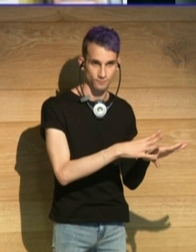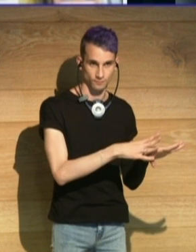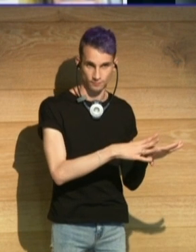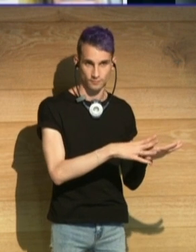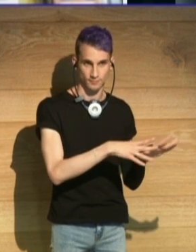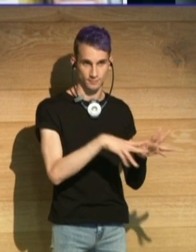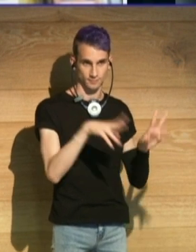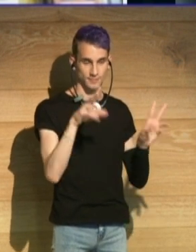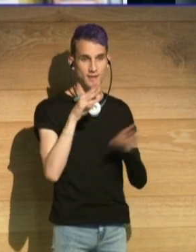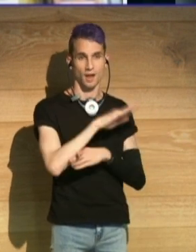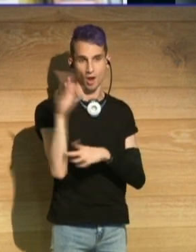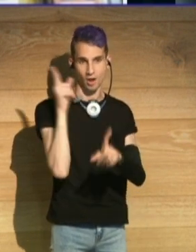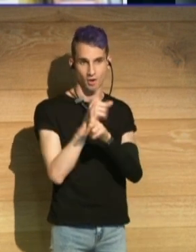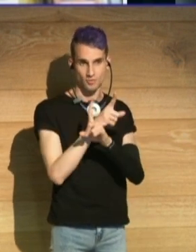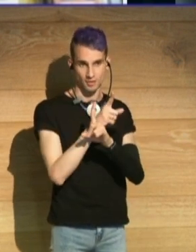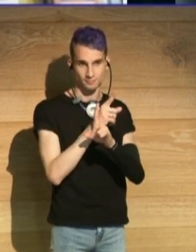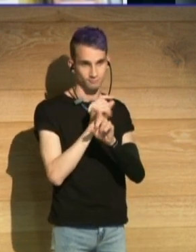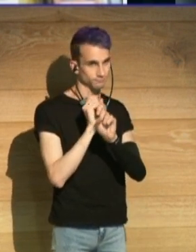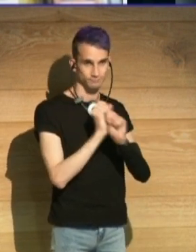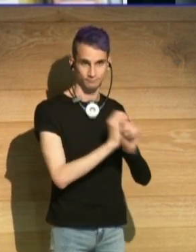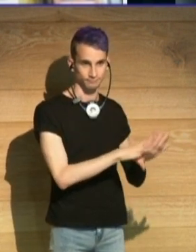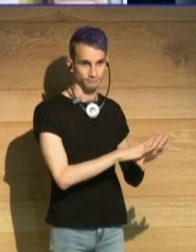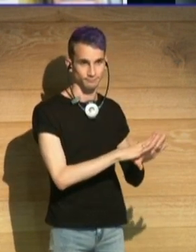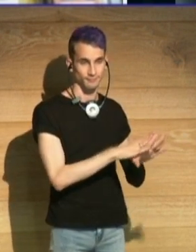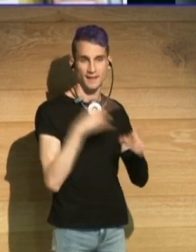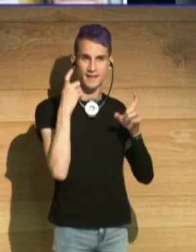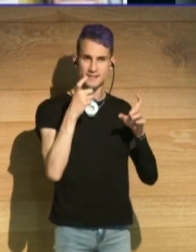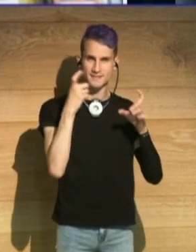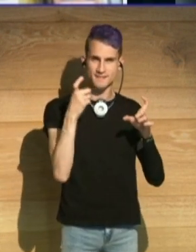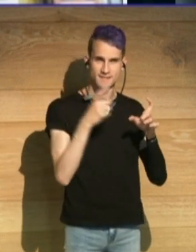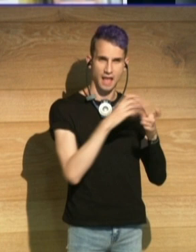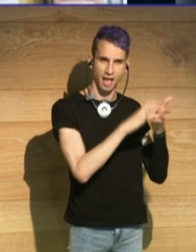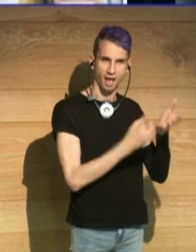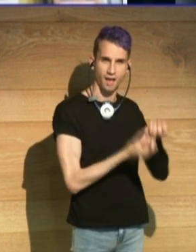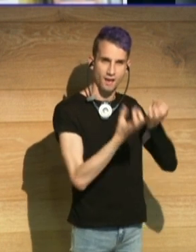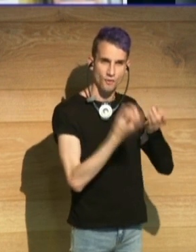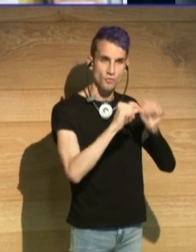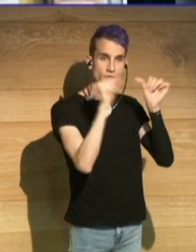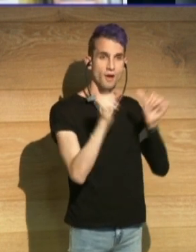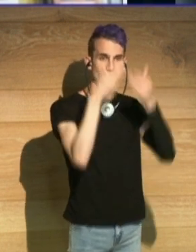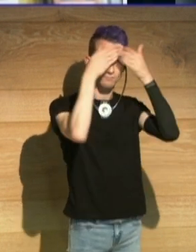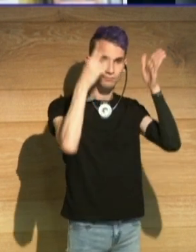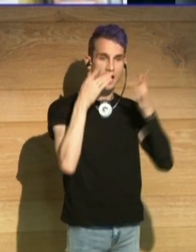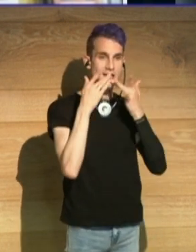de condena al fascismo. Tenía que intentar contar todo esto con una mirada abierta,